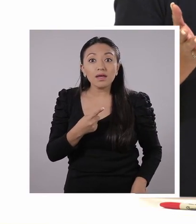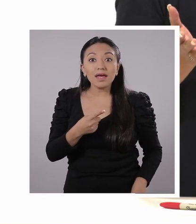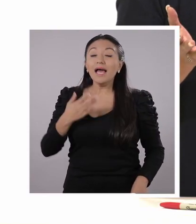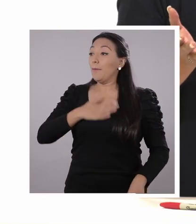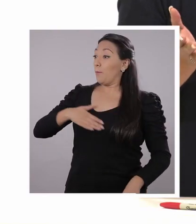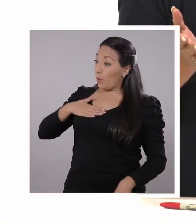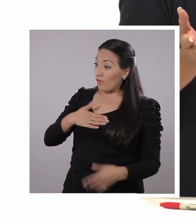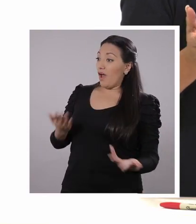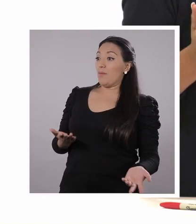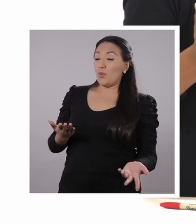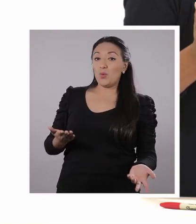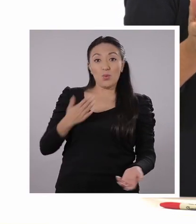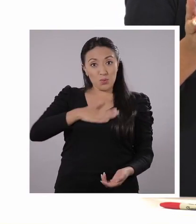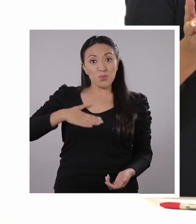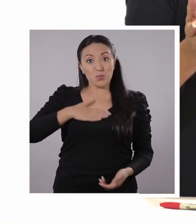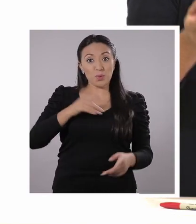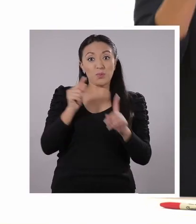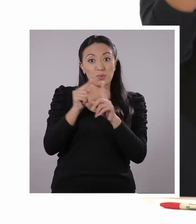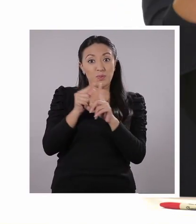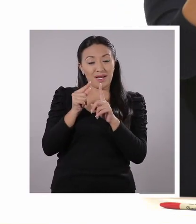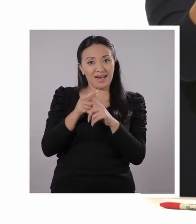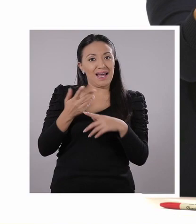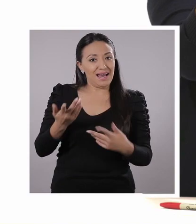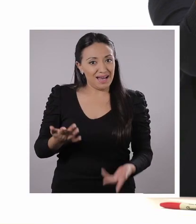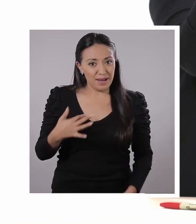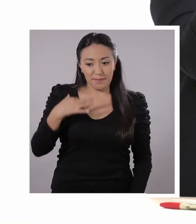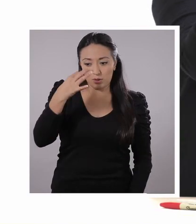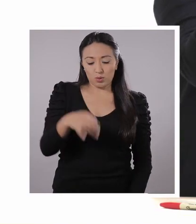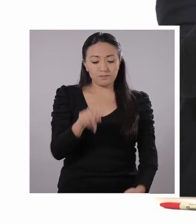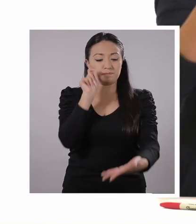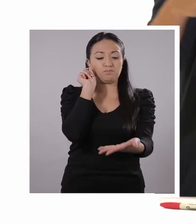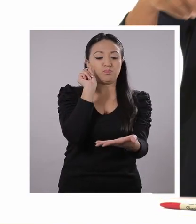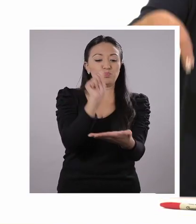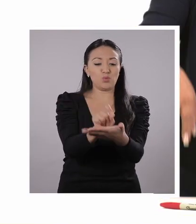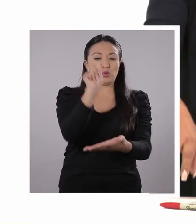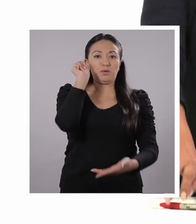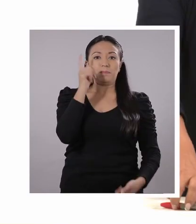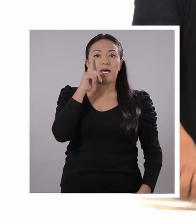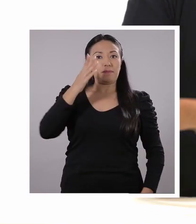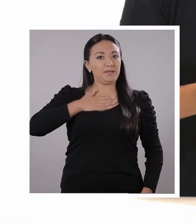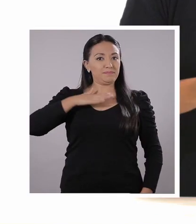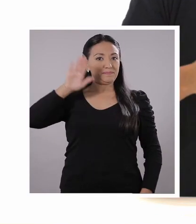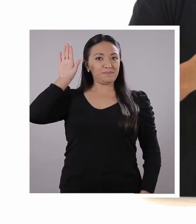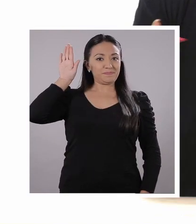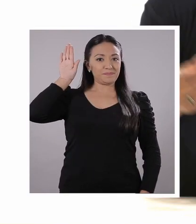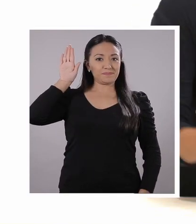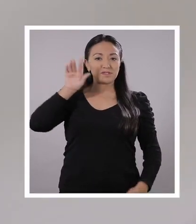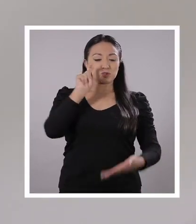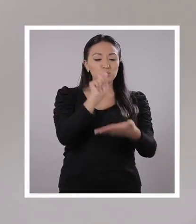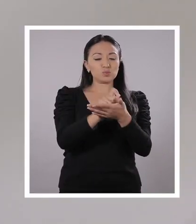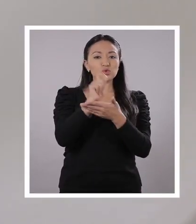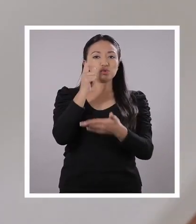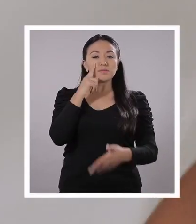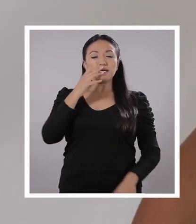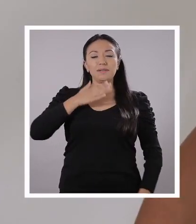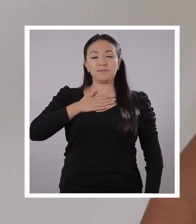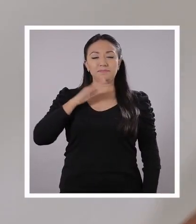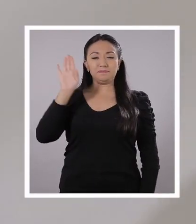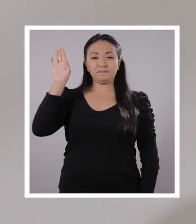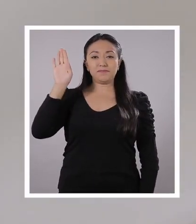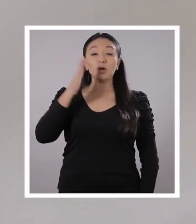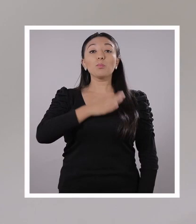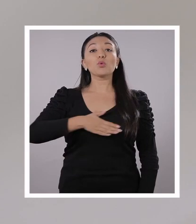¿Qué usted? ¿Qué palabra usted? ¡Por favor! ¡Ah! Una palabra de cortesía. Eso. Así que la profe Carla